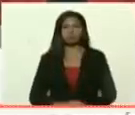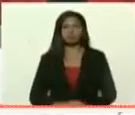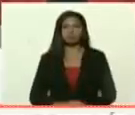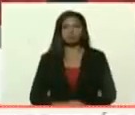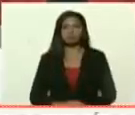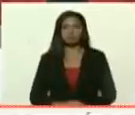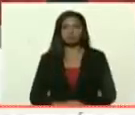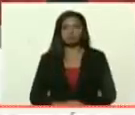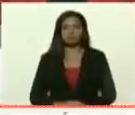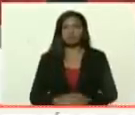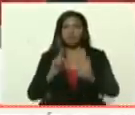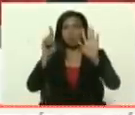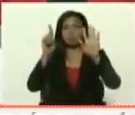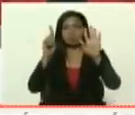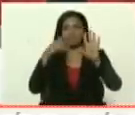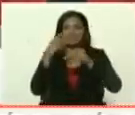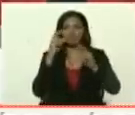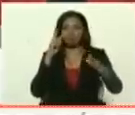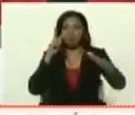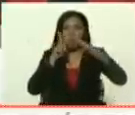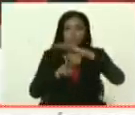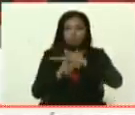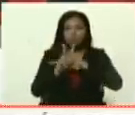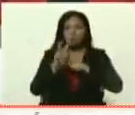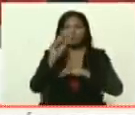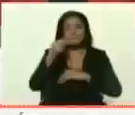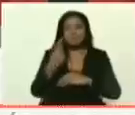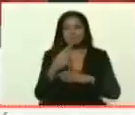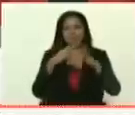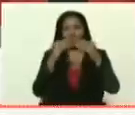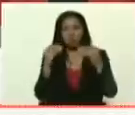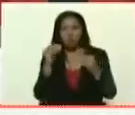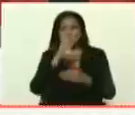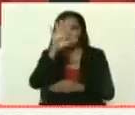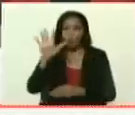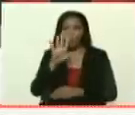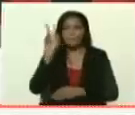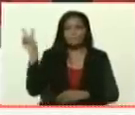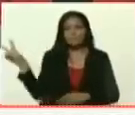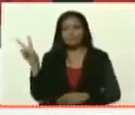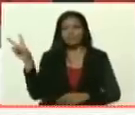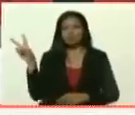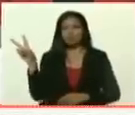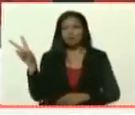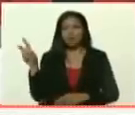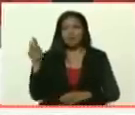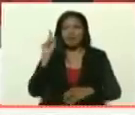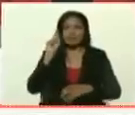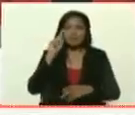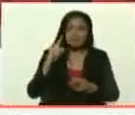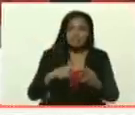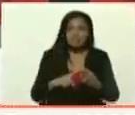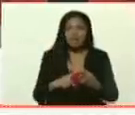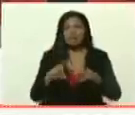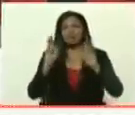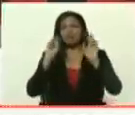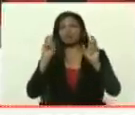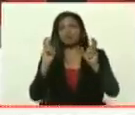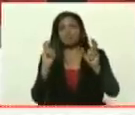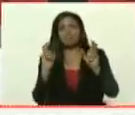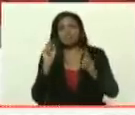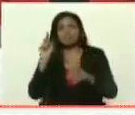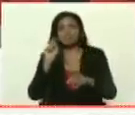Y en esos 6 puntos está la visión de todo el país, las necesidades y los temas de